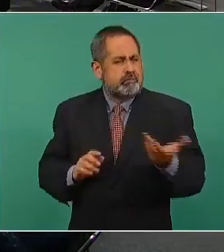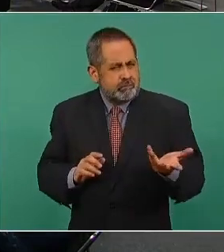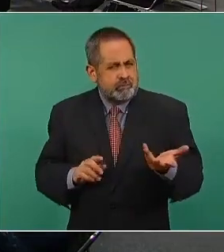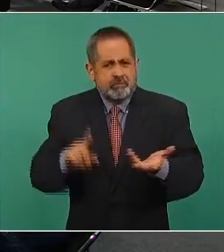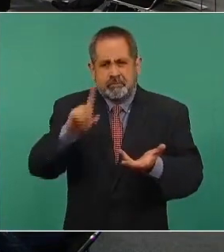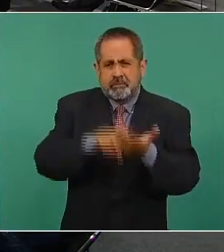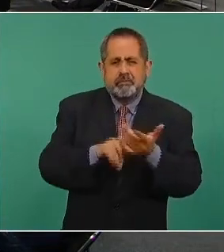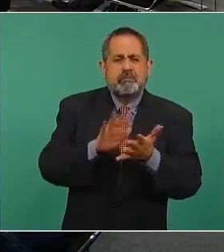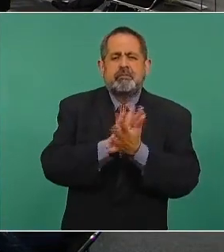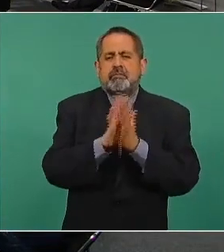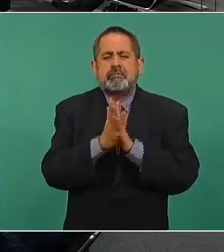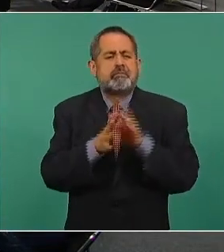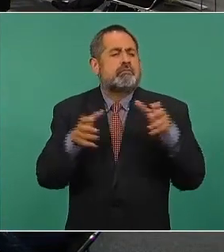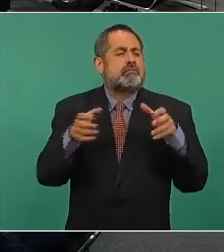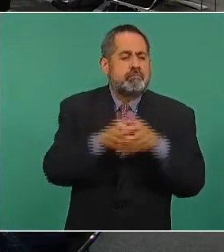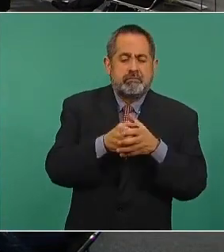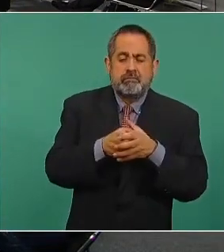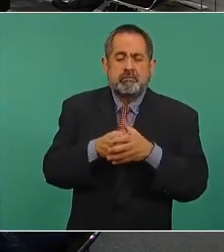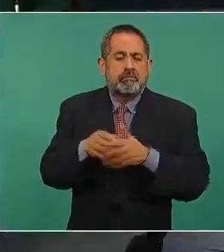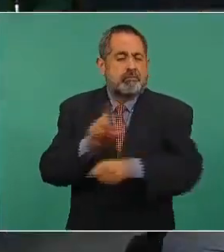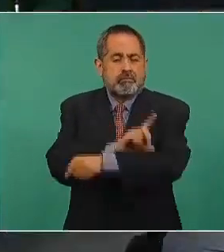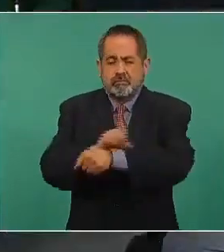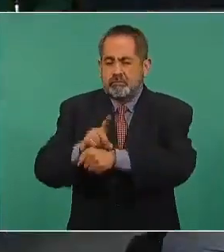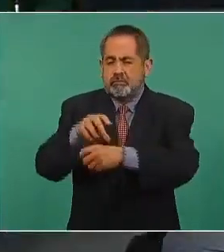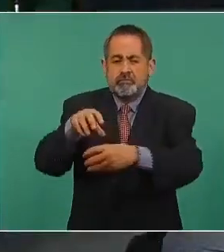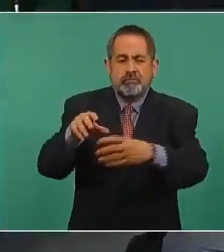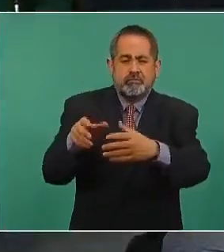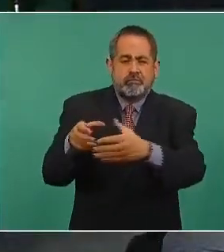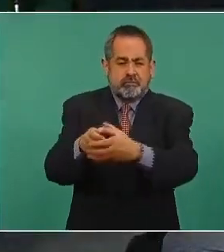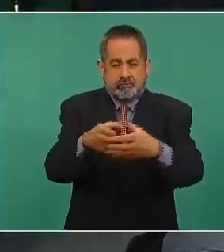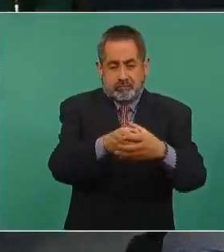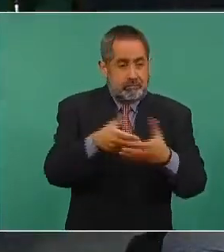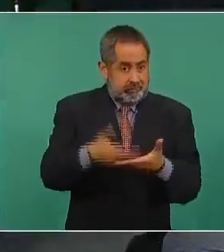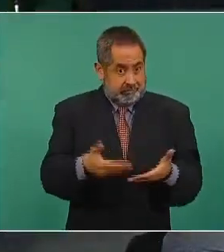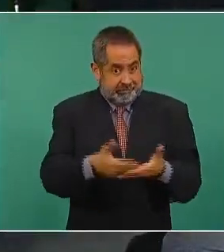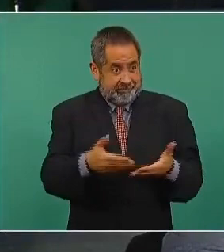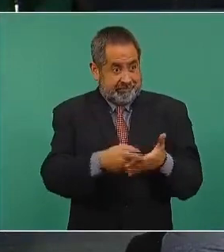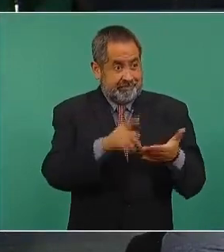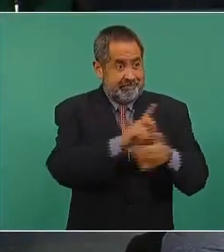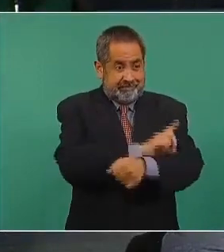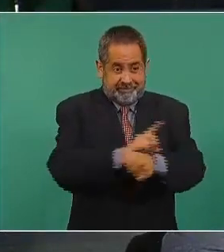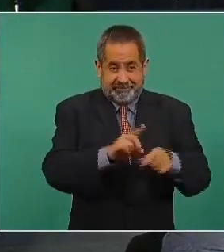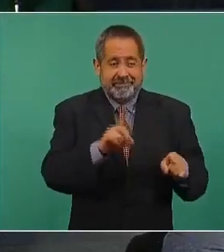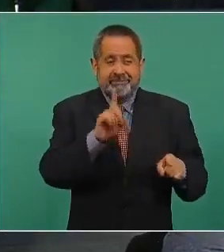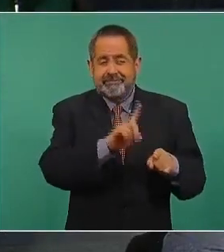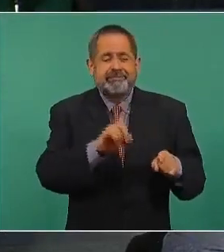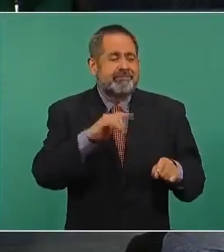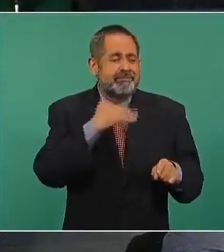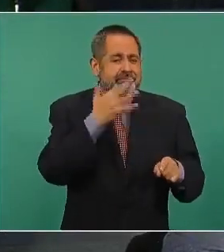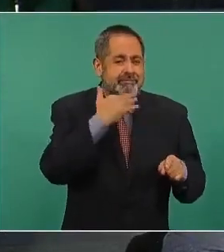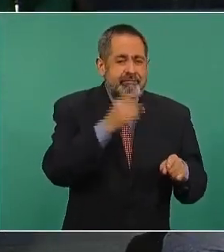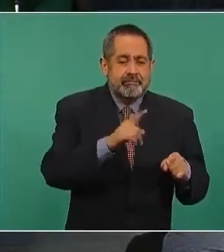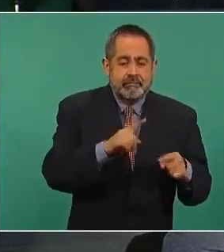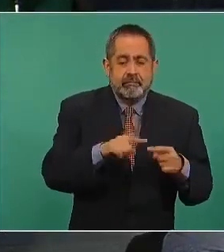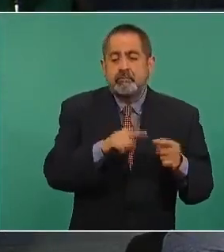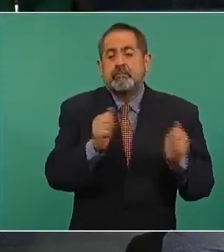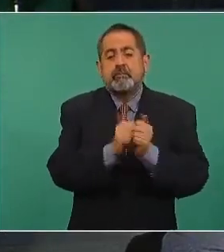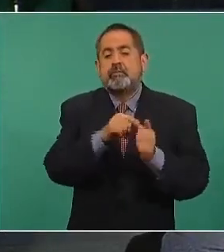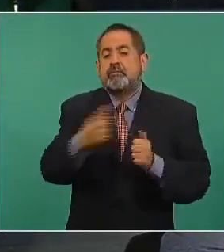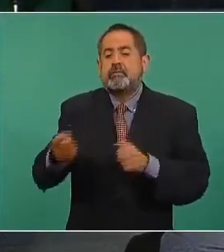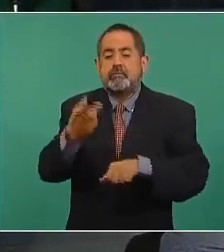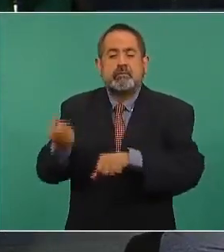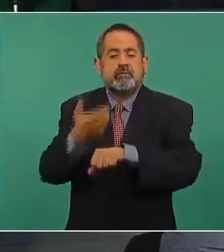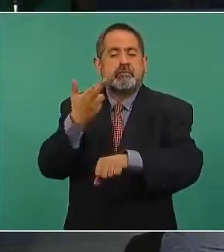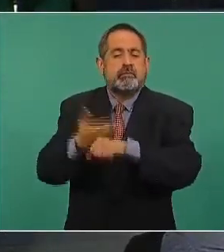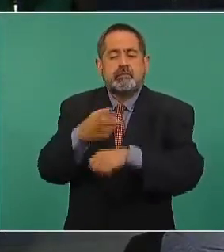hay un contubernio entre los delegados y los delegados actuales que van a salir y las autoridades de la Secretaría del